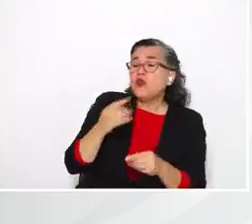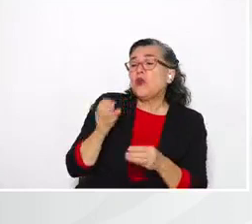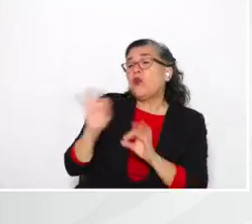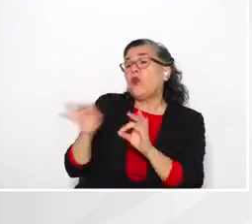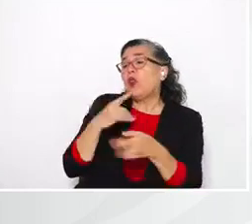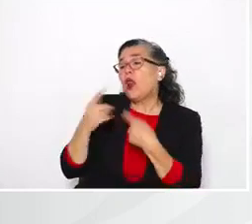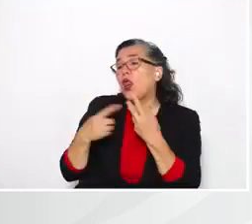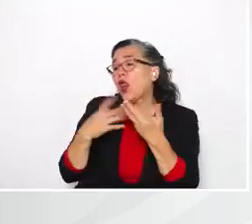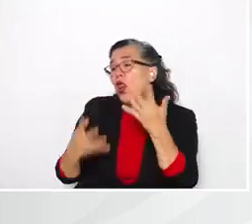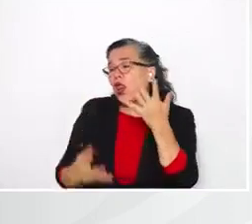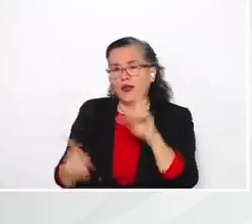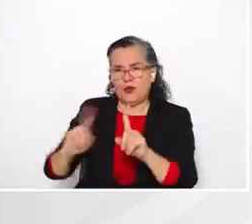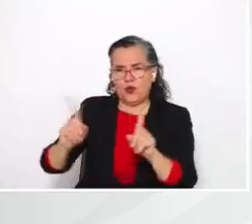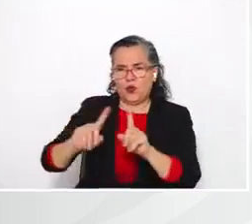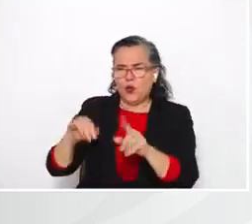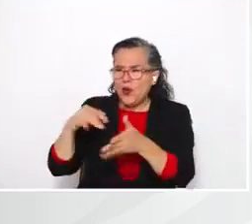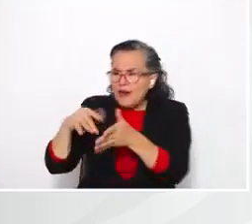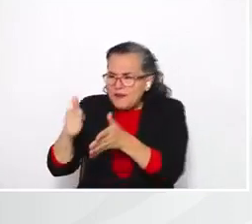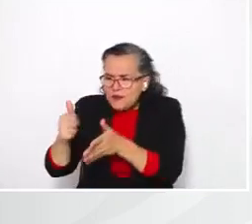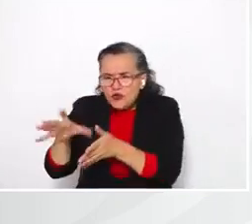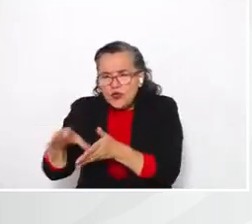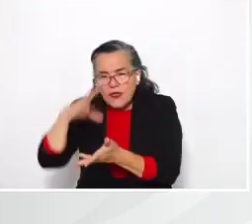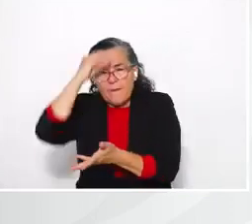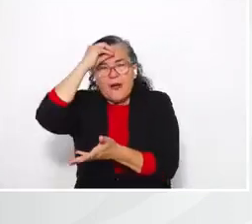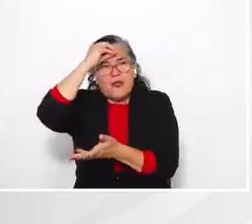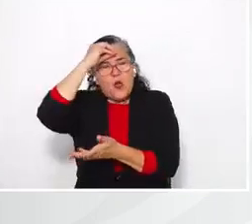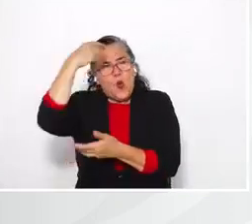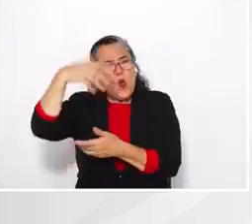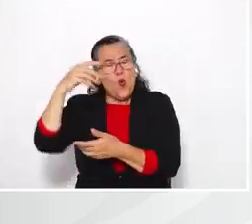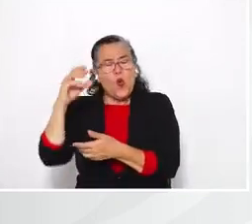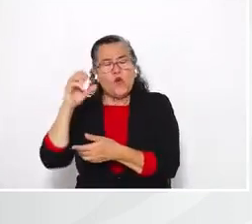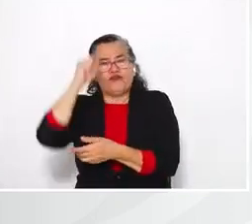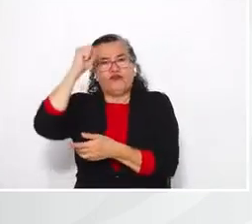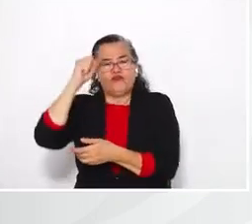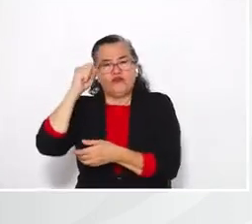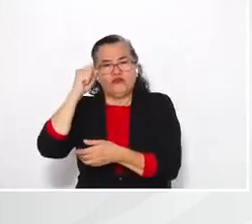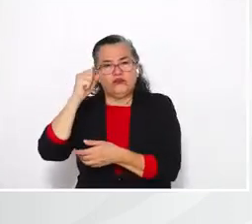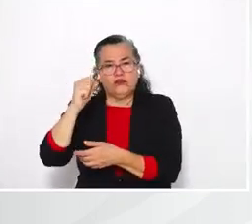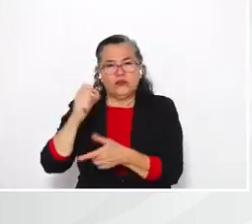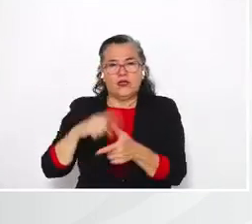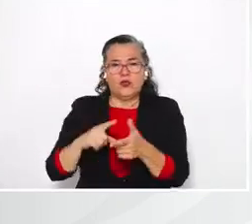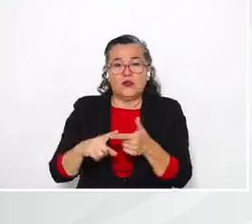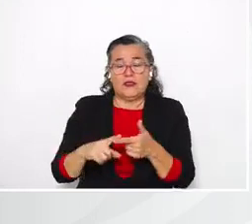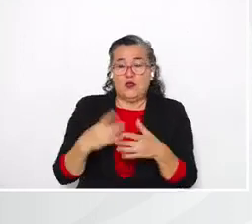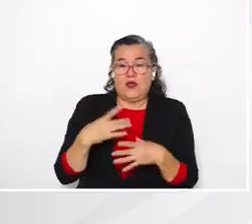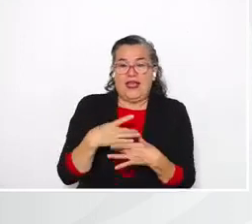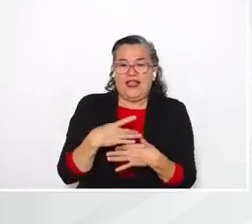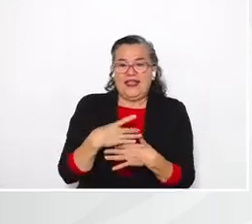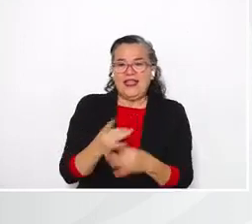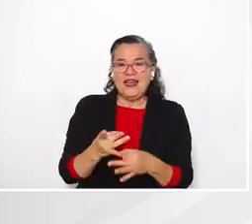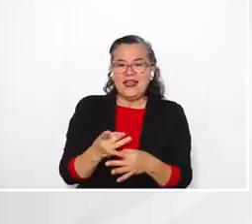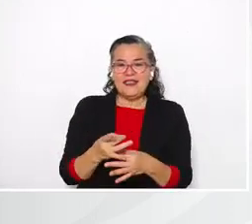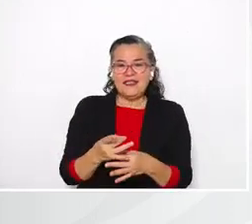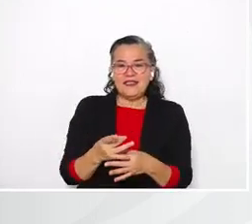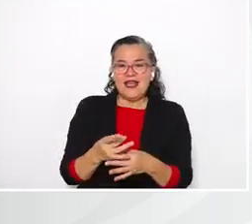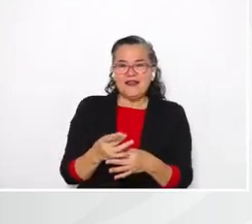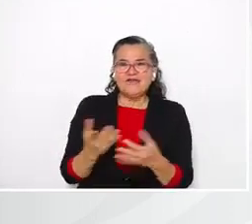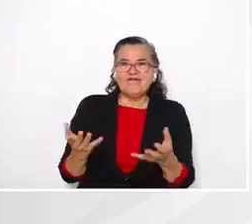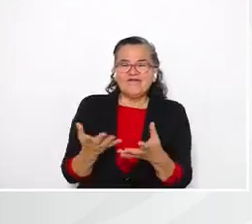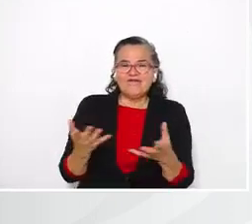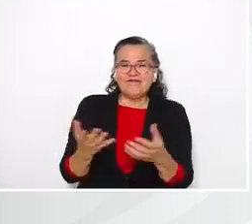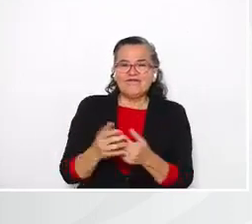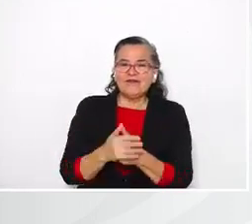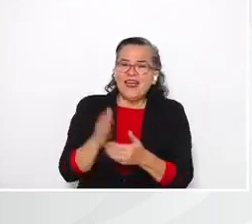el estudiante viene a repetir lo que el profesor le dice en un examen, sino es lo que nos interesa es ver, sabemos que algunos